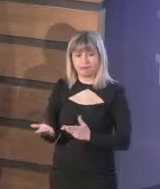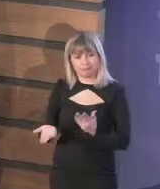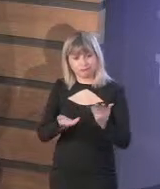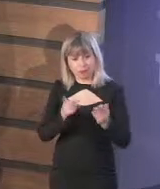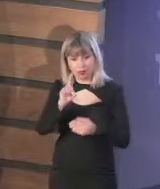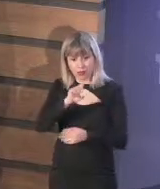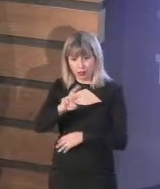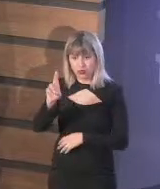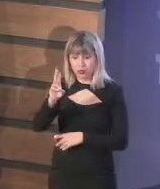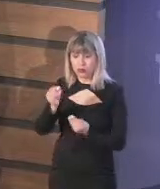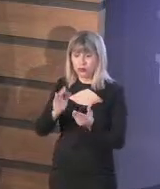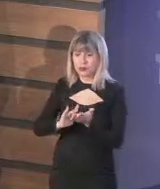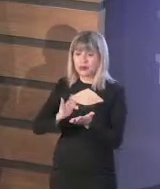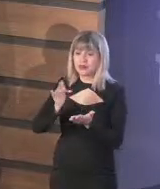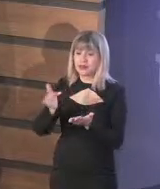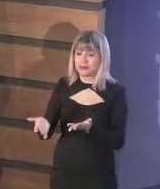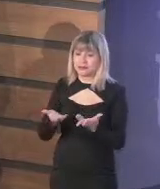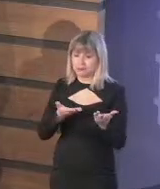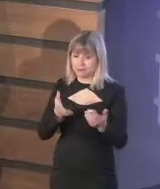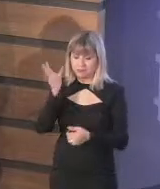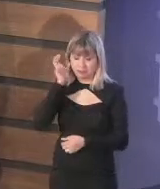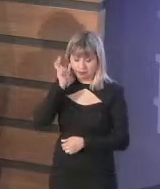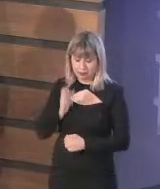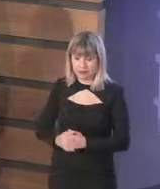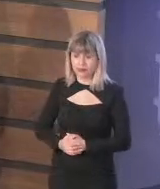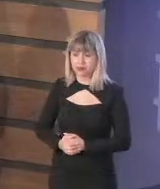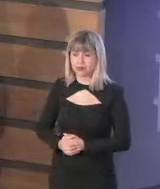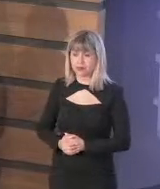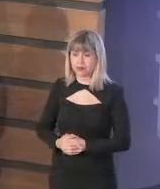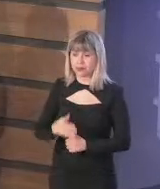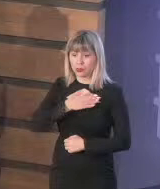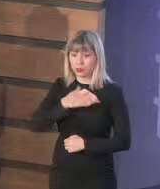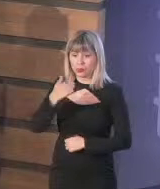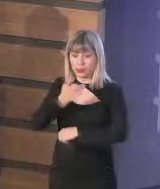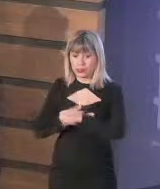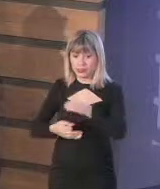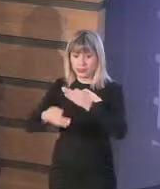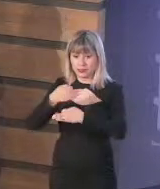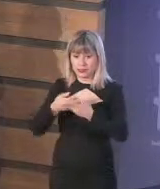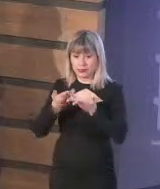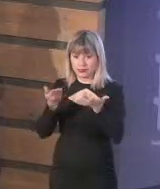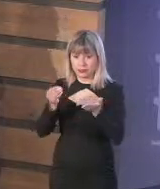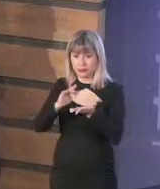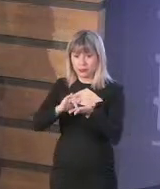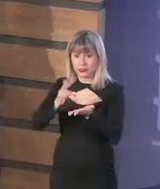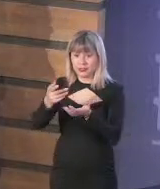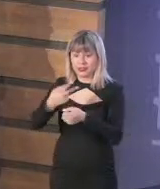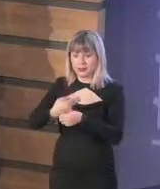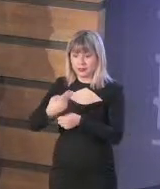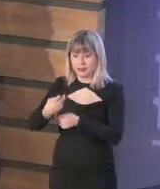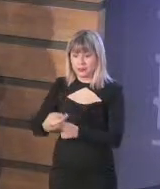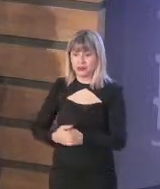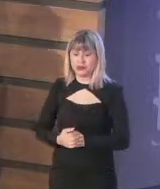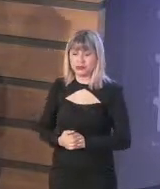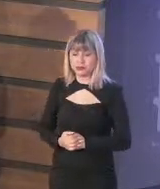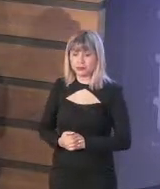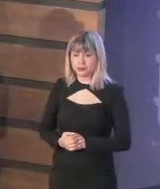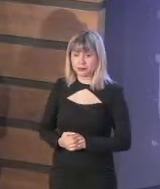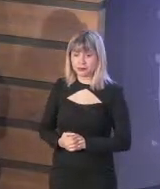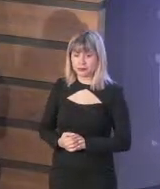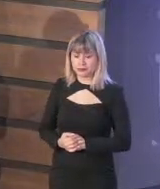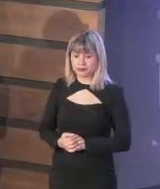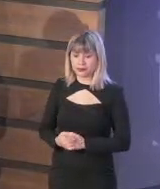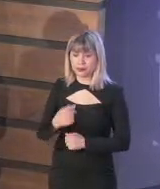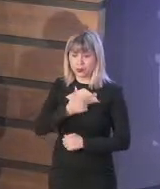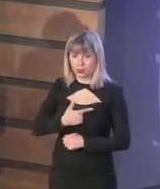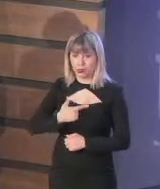doctor. Gracias, muchas gracias por su presencia. Buenas tardes, muchas gracias por la invitación. Es un